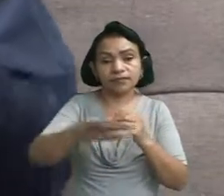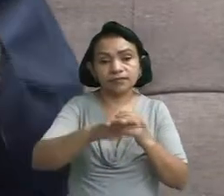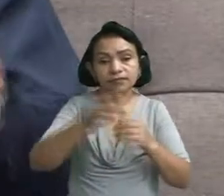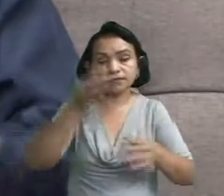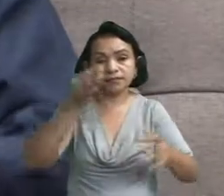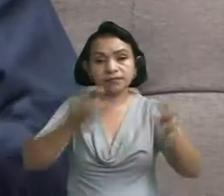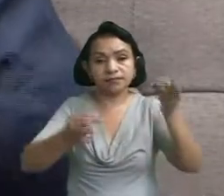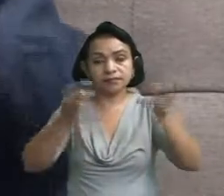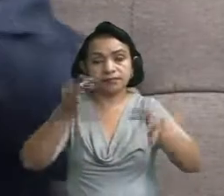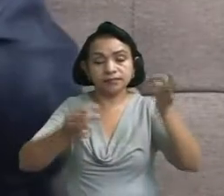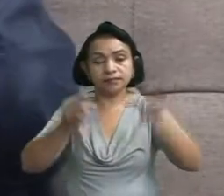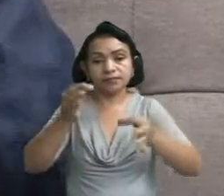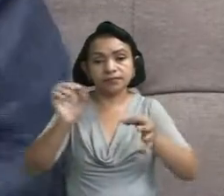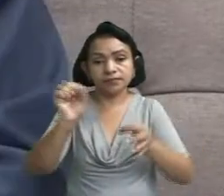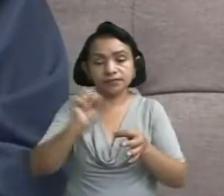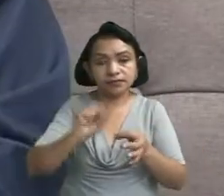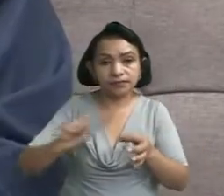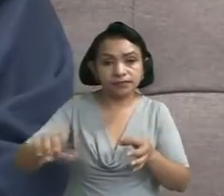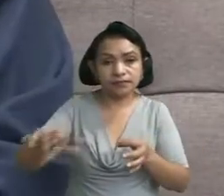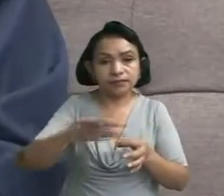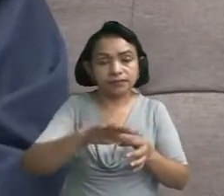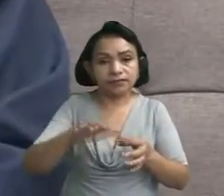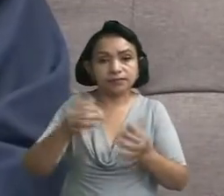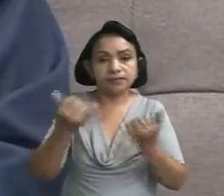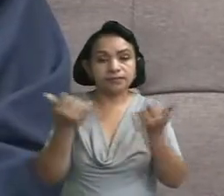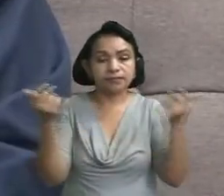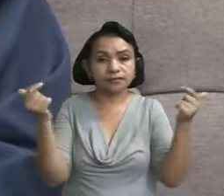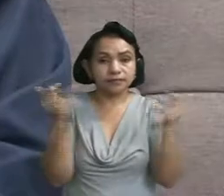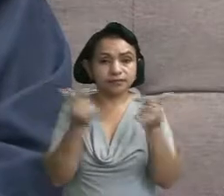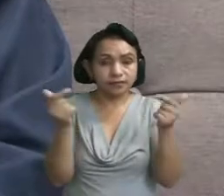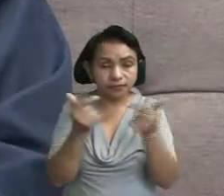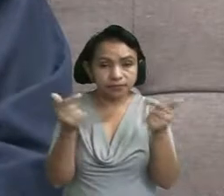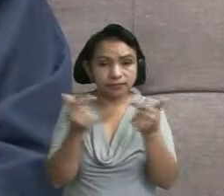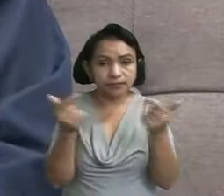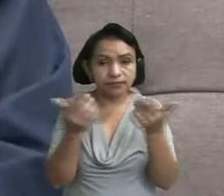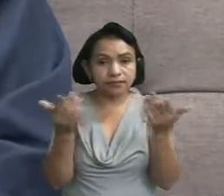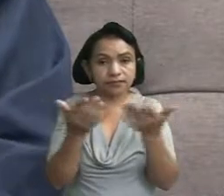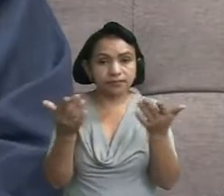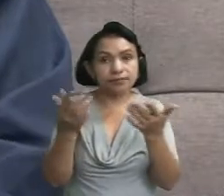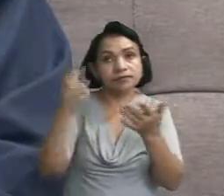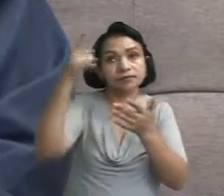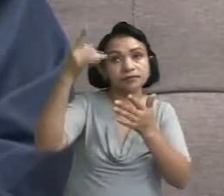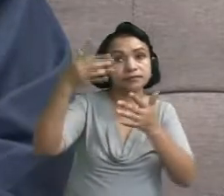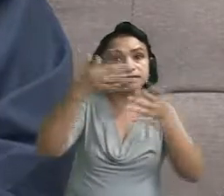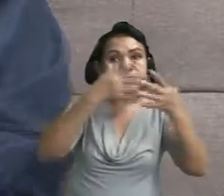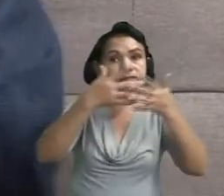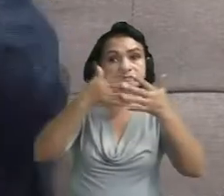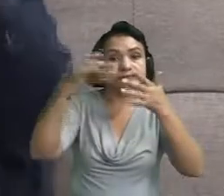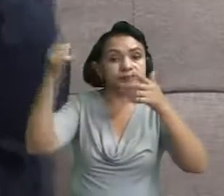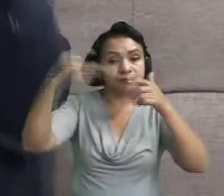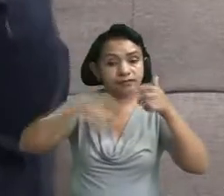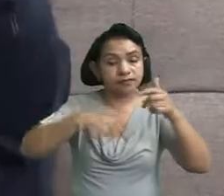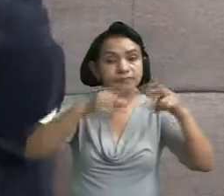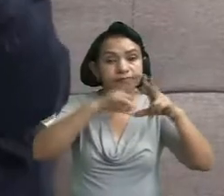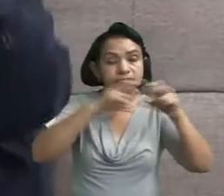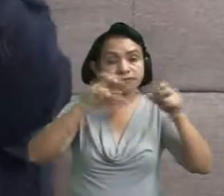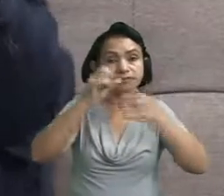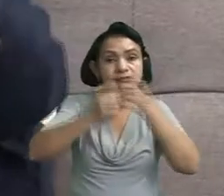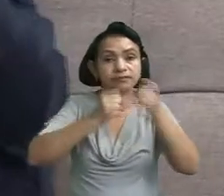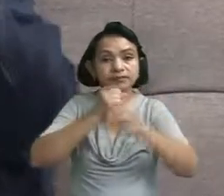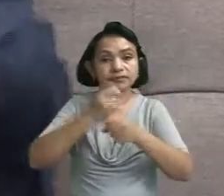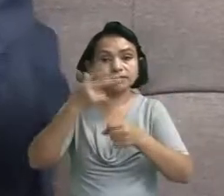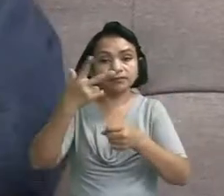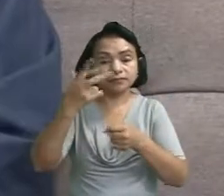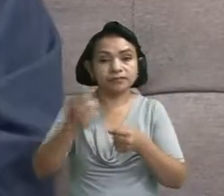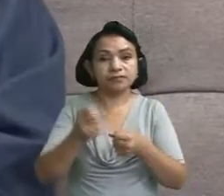social. Pero efectivamente enfrentamos la guerra que nos hicieron el imperio en los años 80. Aún así el país avanzó